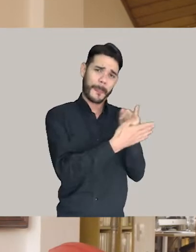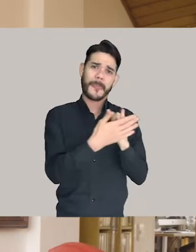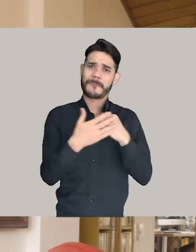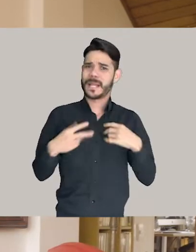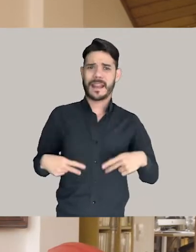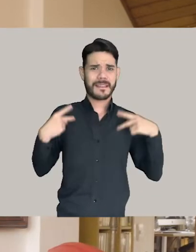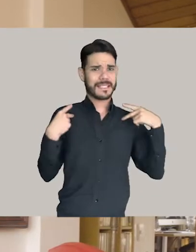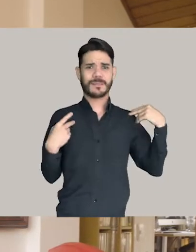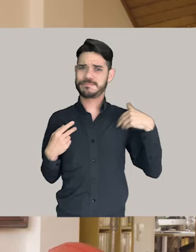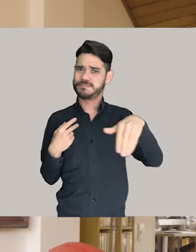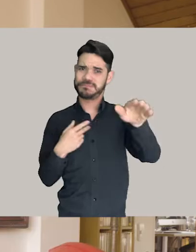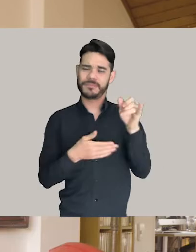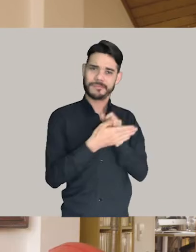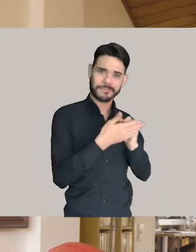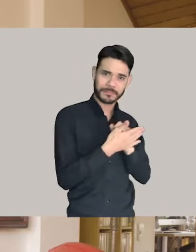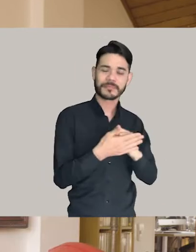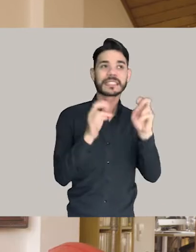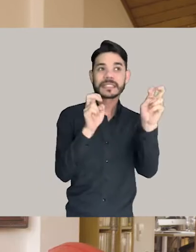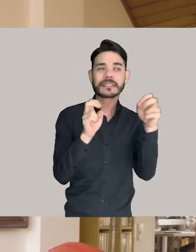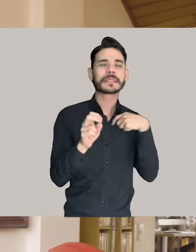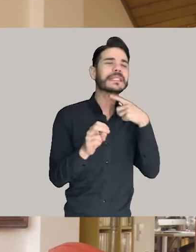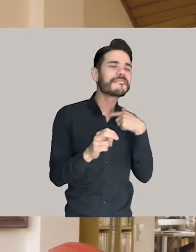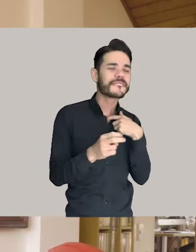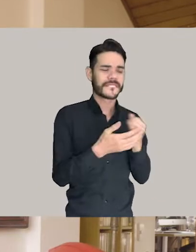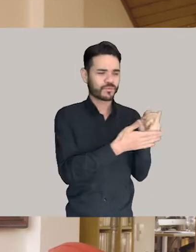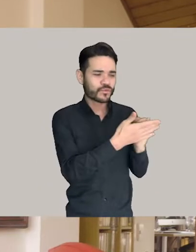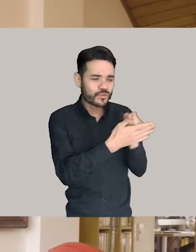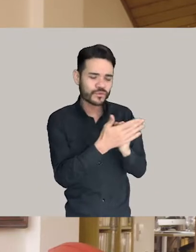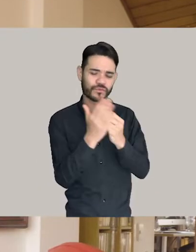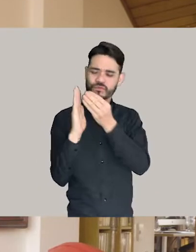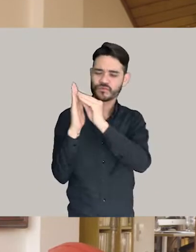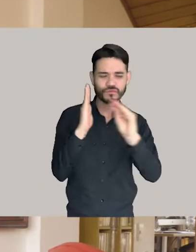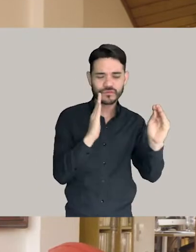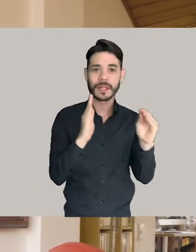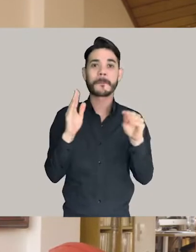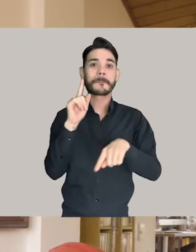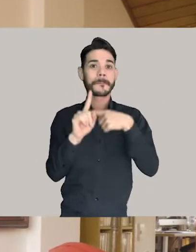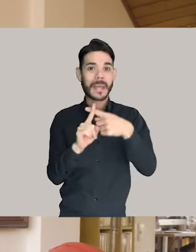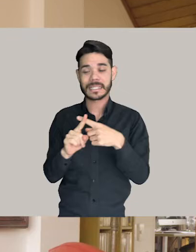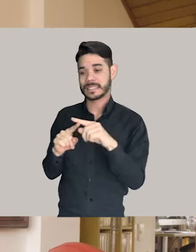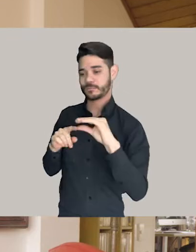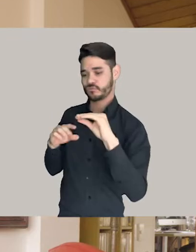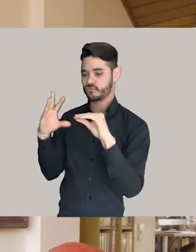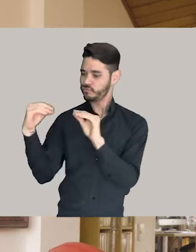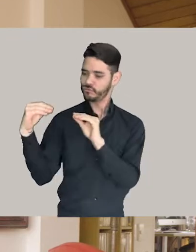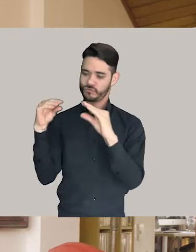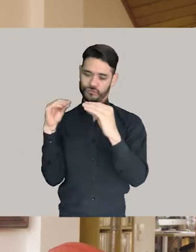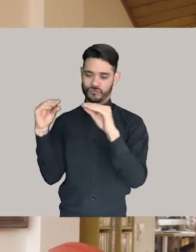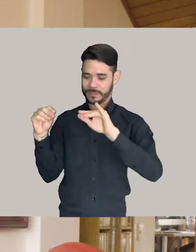me gustara mucho dibujar, pintar, más los títeres en combinación me llevaron